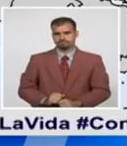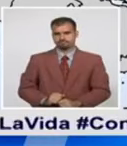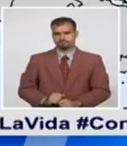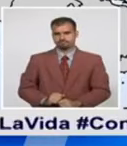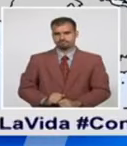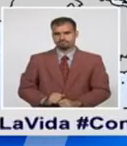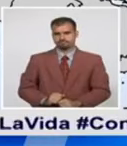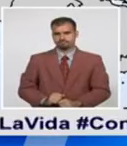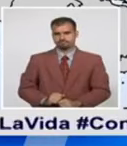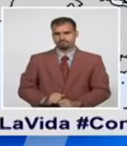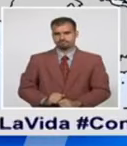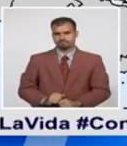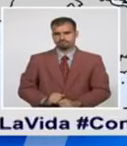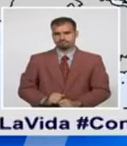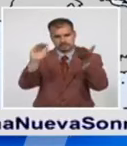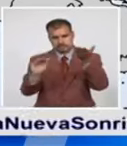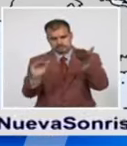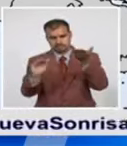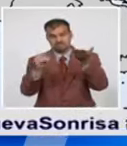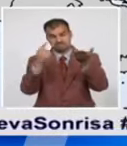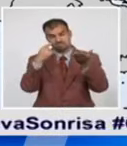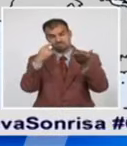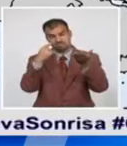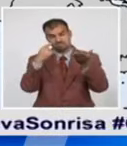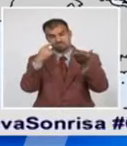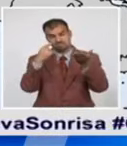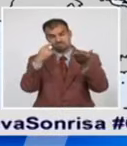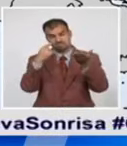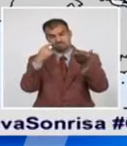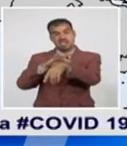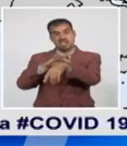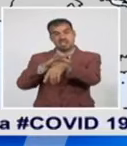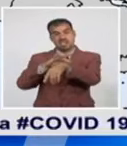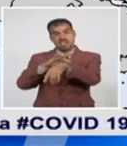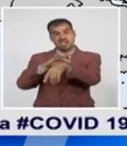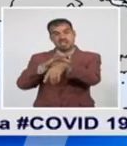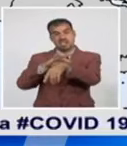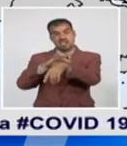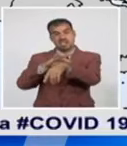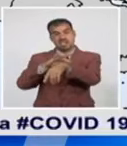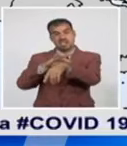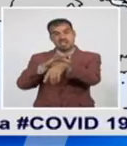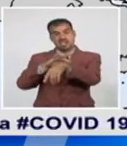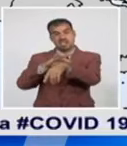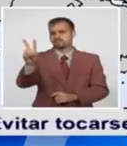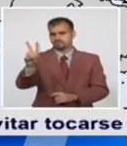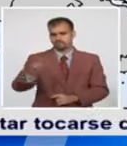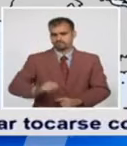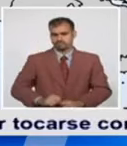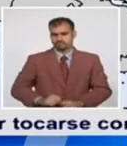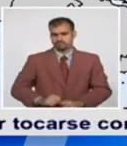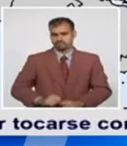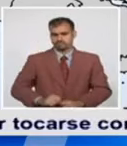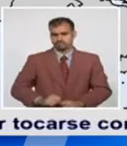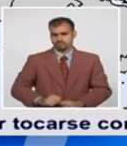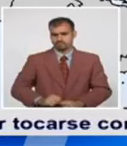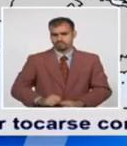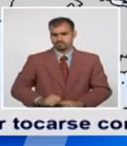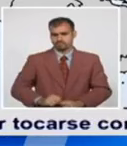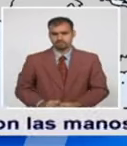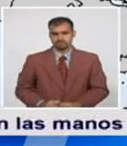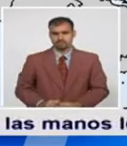día de ayer, pero muy elevada, 632 casos confirmados en el día de ayer. Le sigue